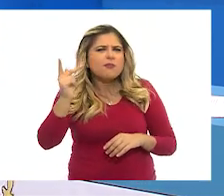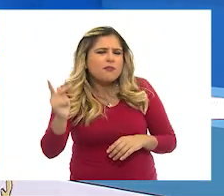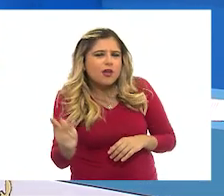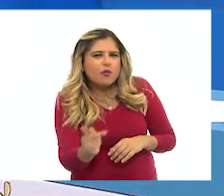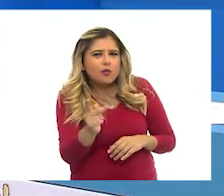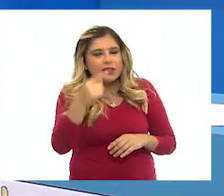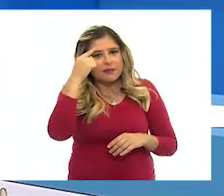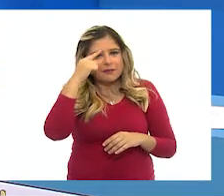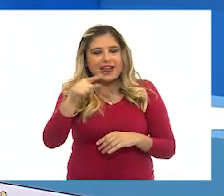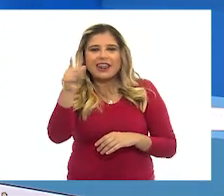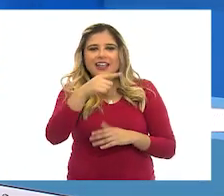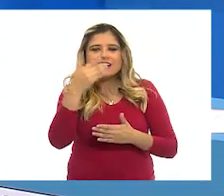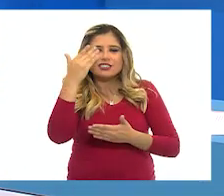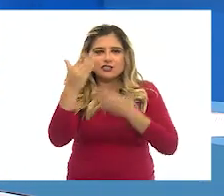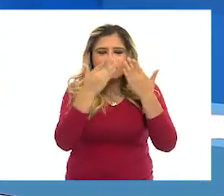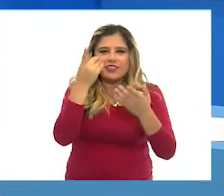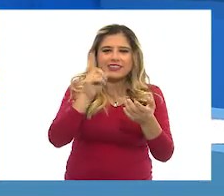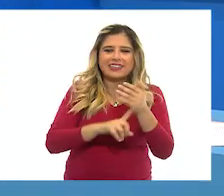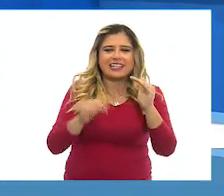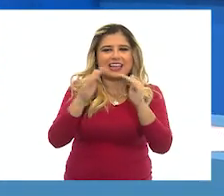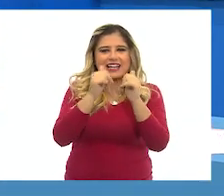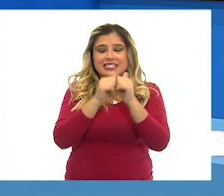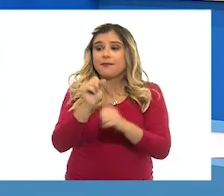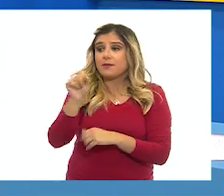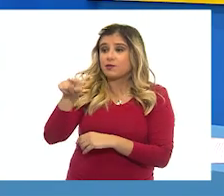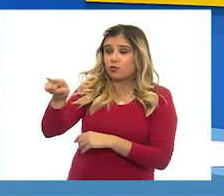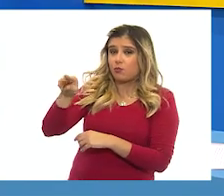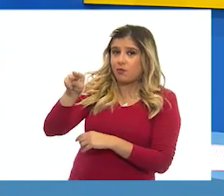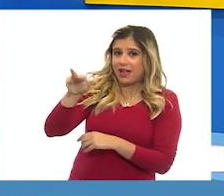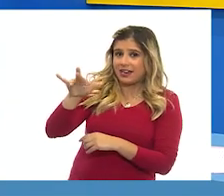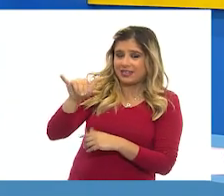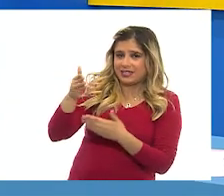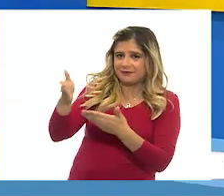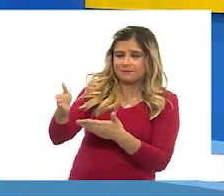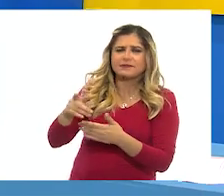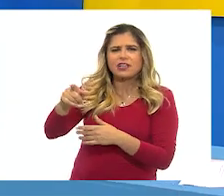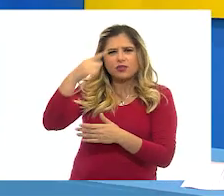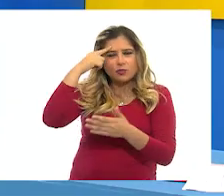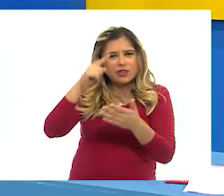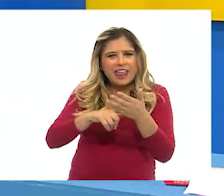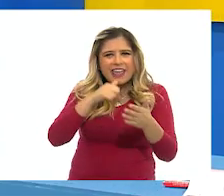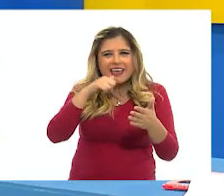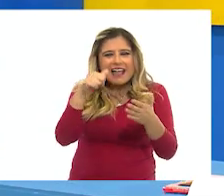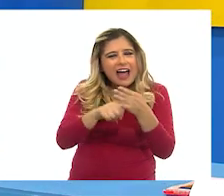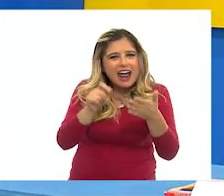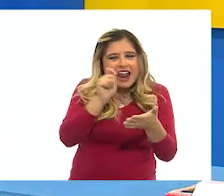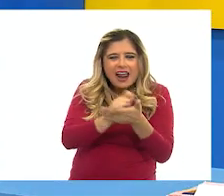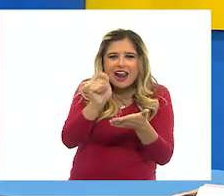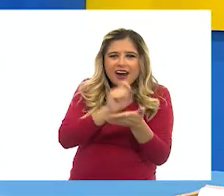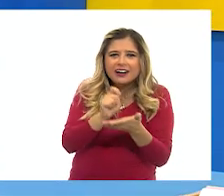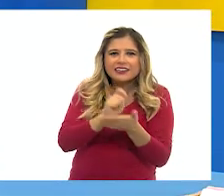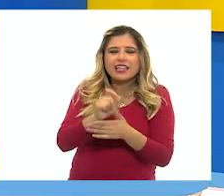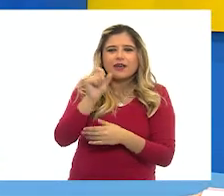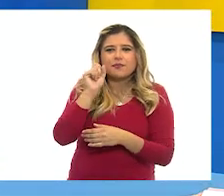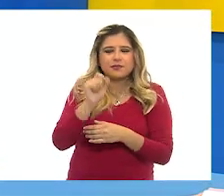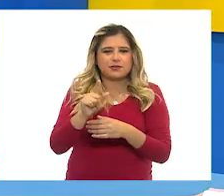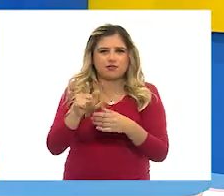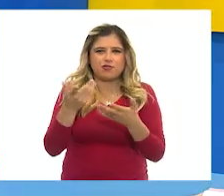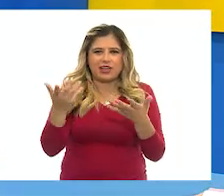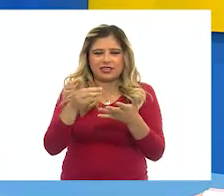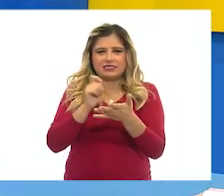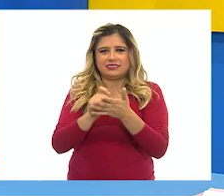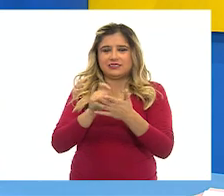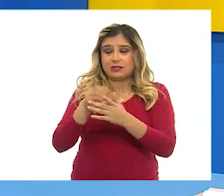pregunta para las y los estudiantes en casa y para ti, María. ¿Creen que la carta estaría escrita del mismo modo si